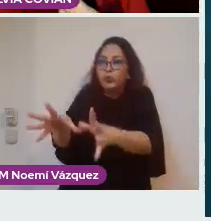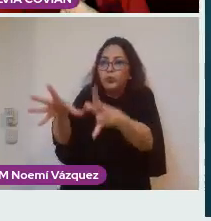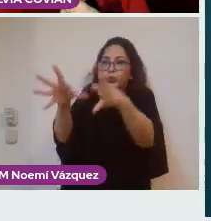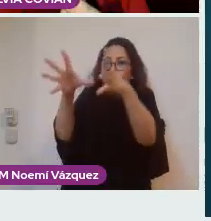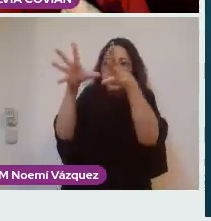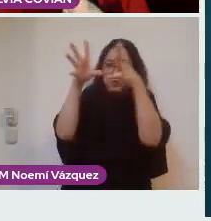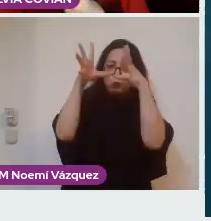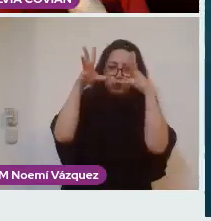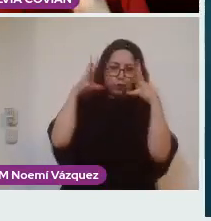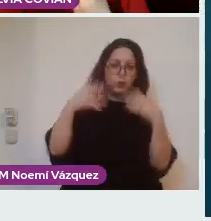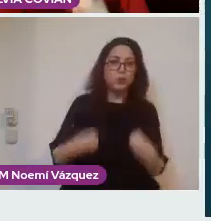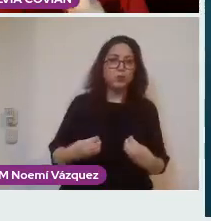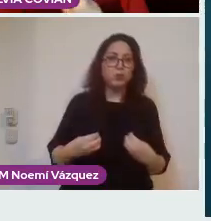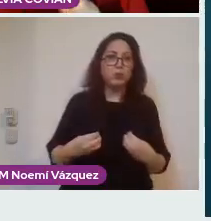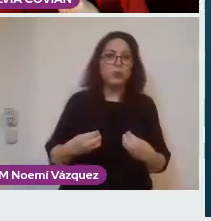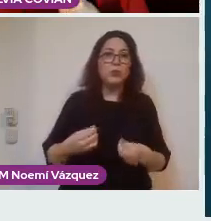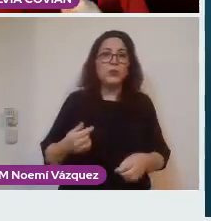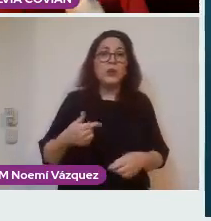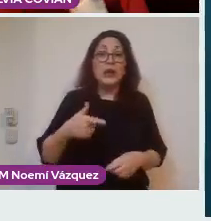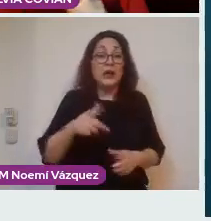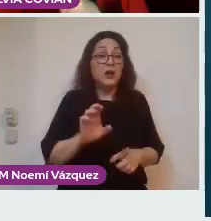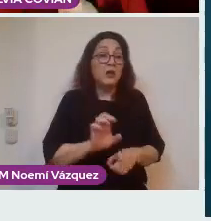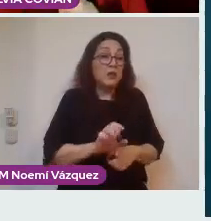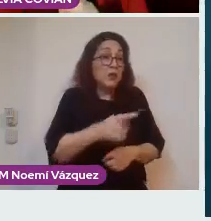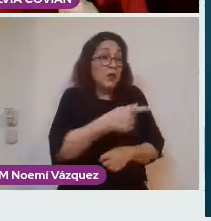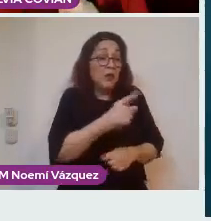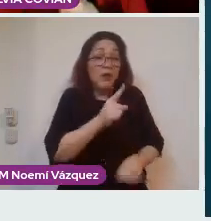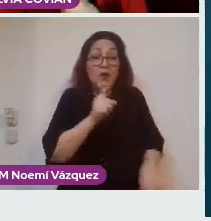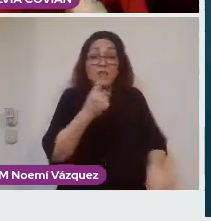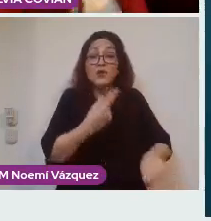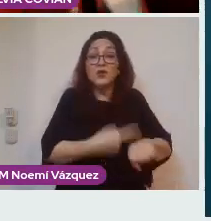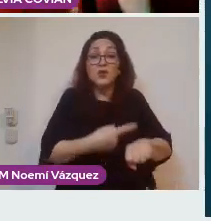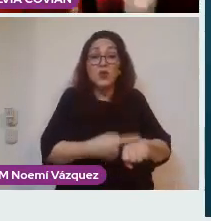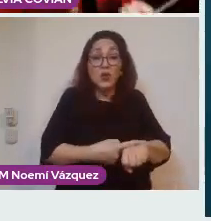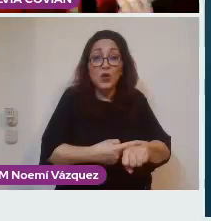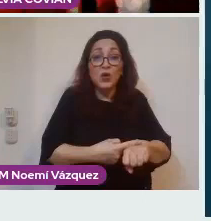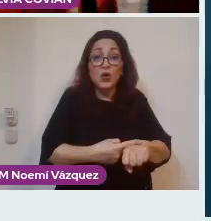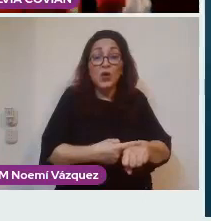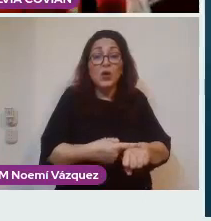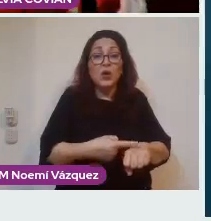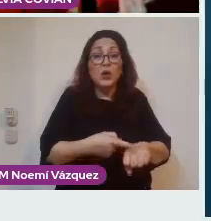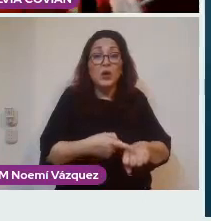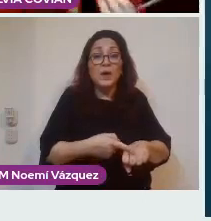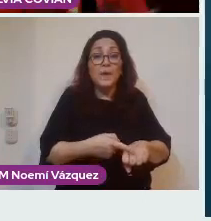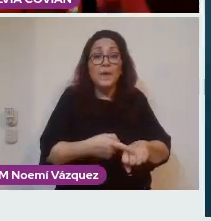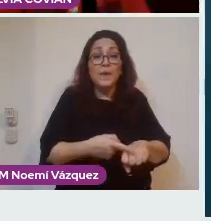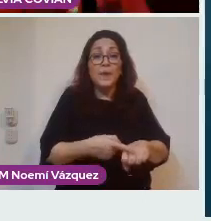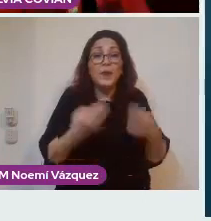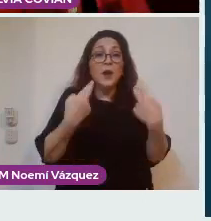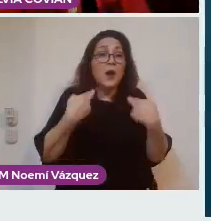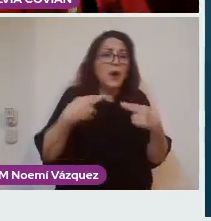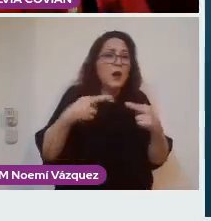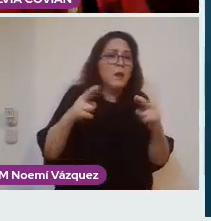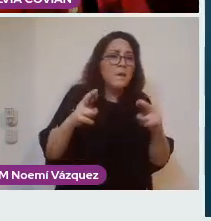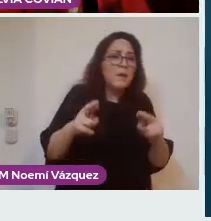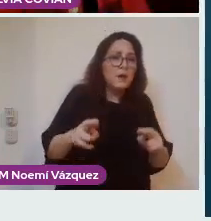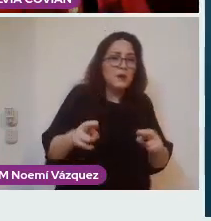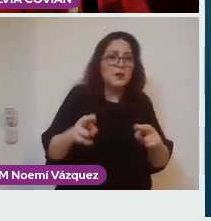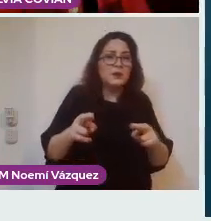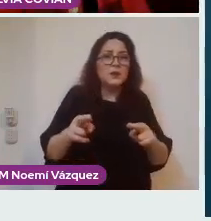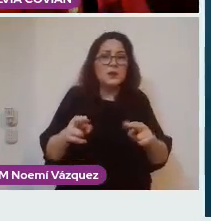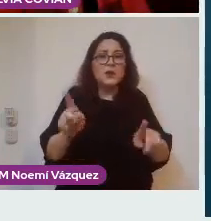siquiera tiene clara toda la situación emocional que siente, cómo la va a comunicar hacia afuera si no la está pudiendo